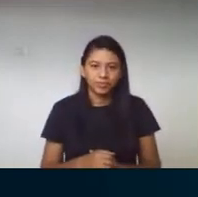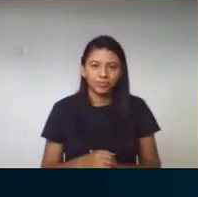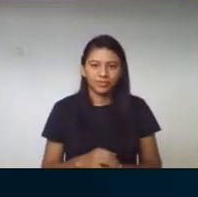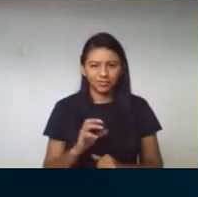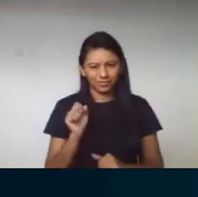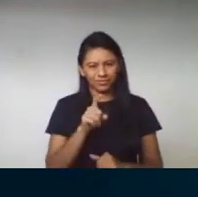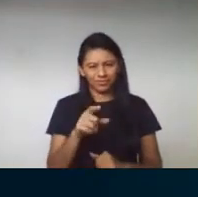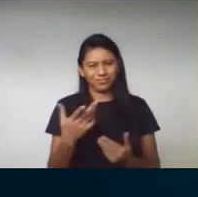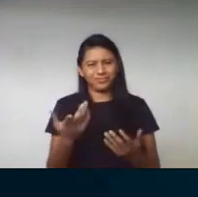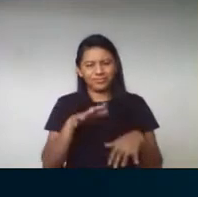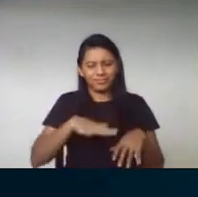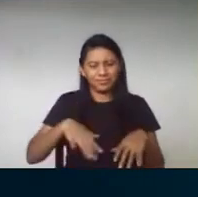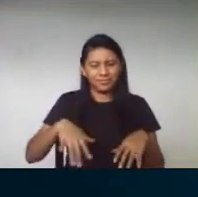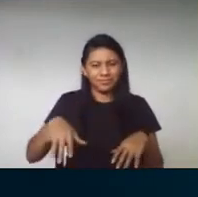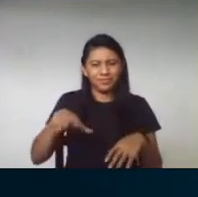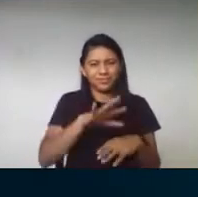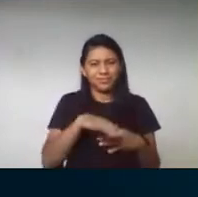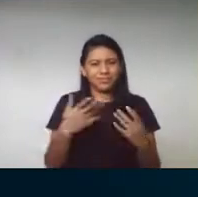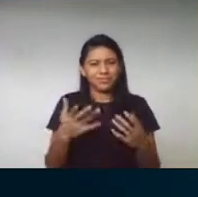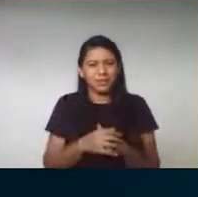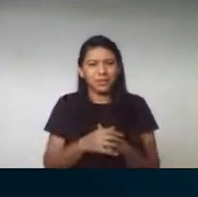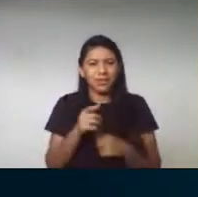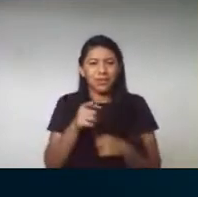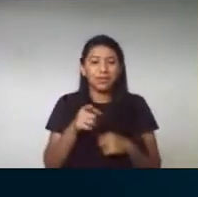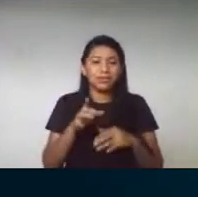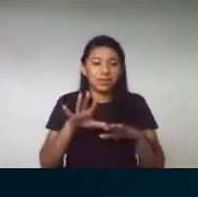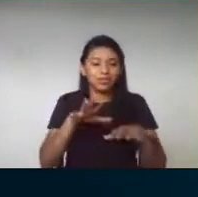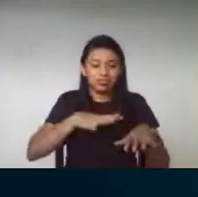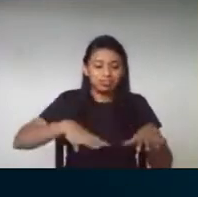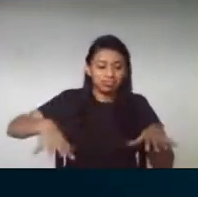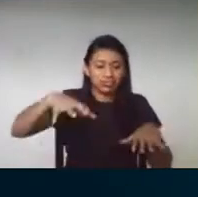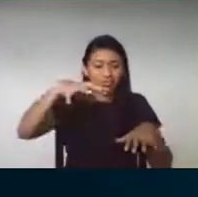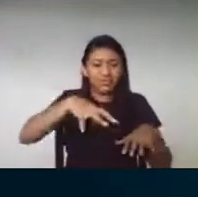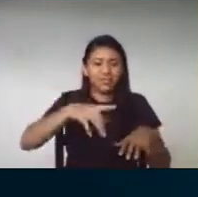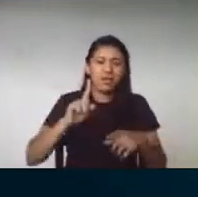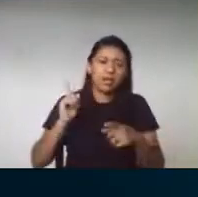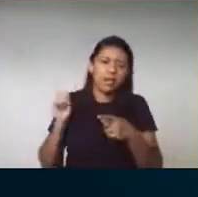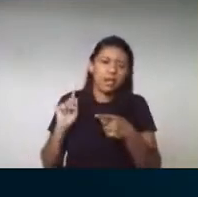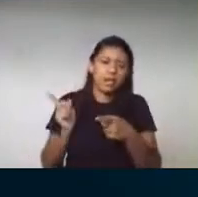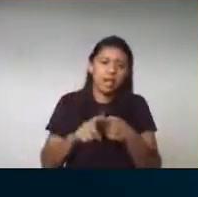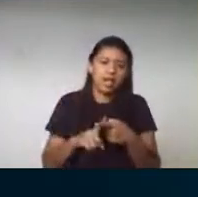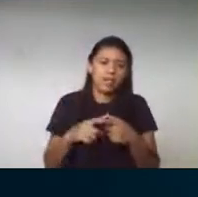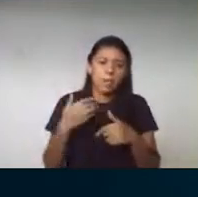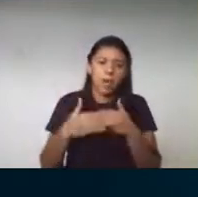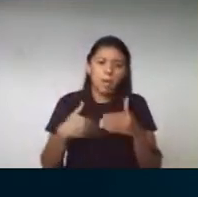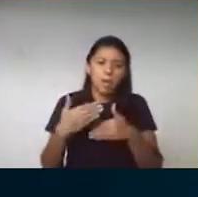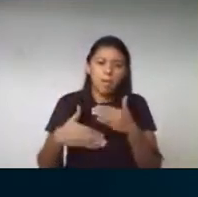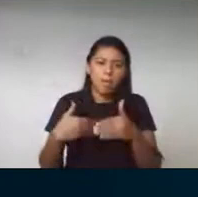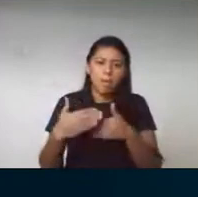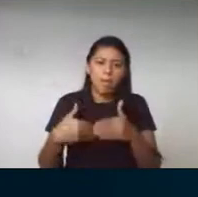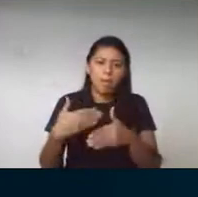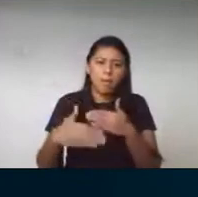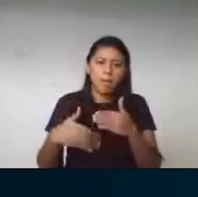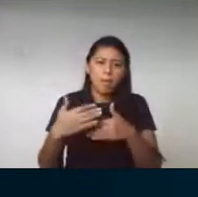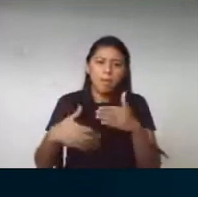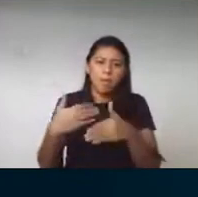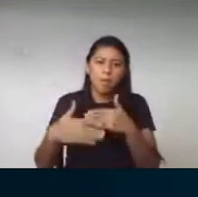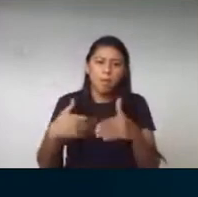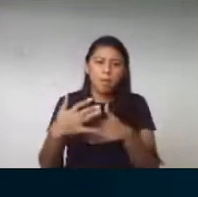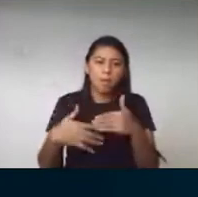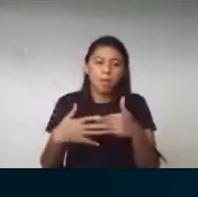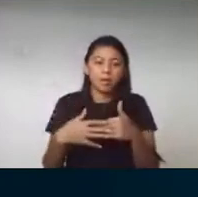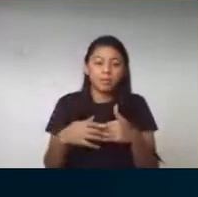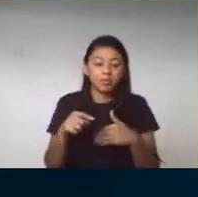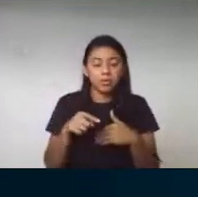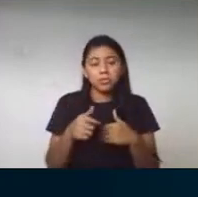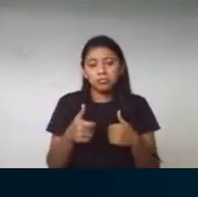percibido, de todos esos años de operación continua, se ha visto que la planta no opera en su punto de máxima eficiencia. ¿Por qué